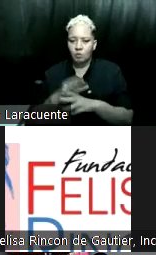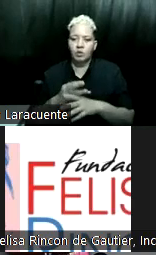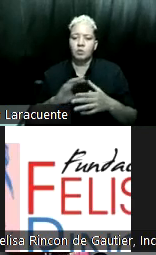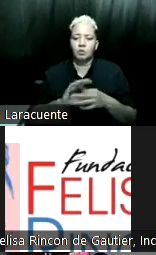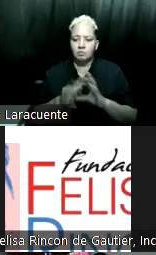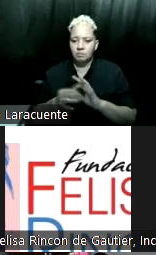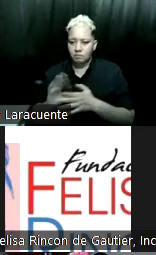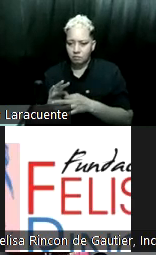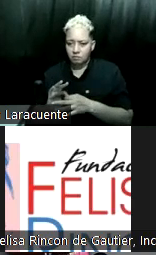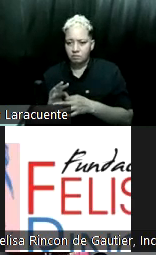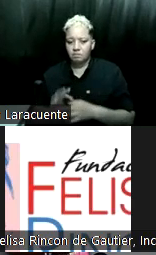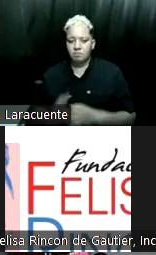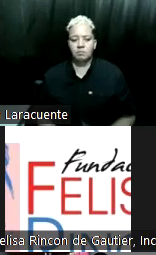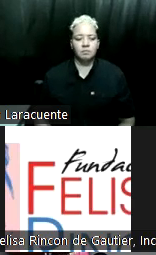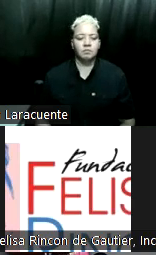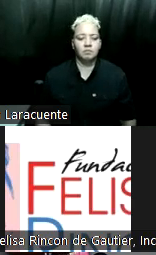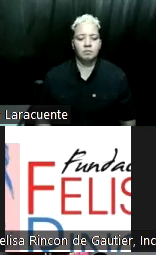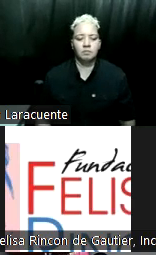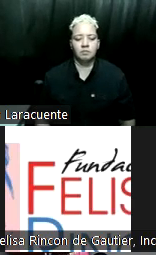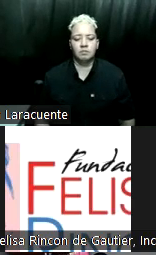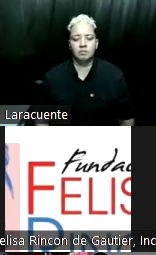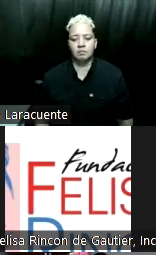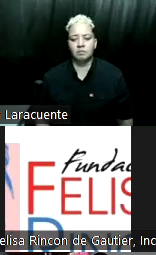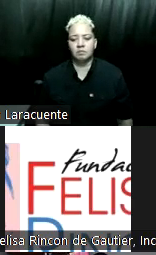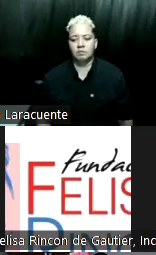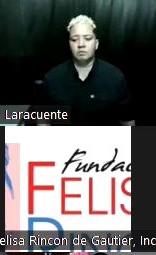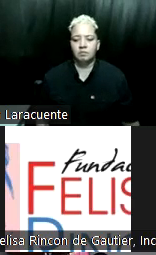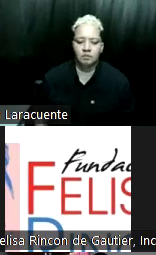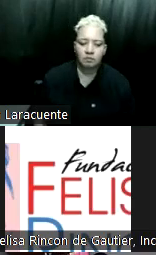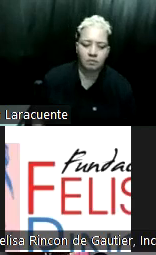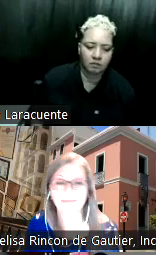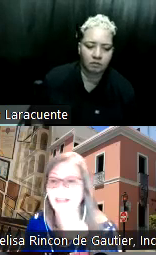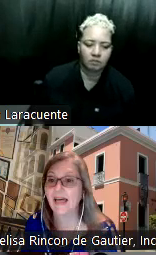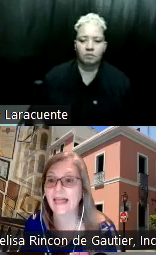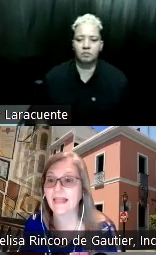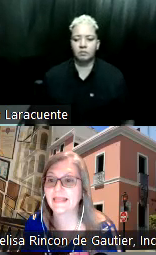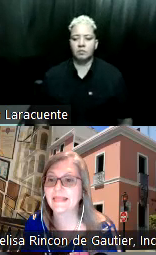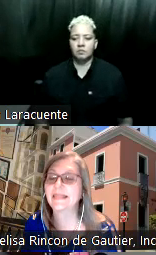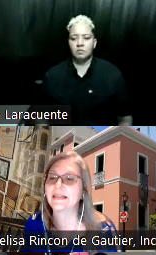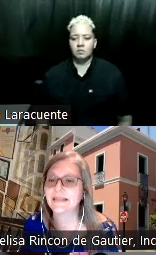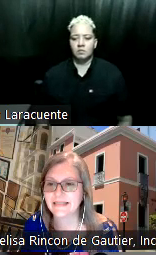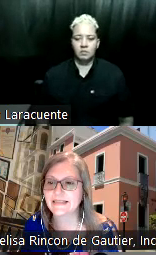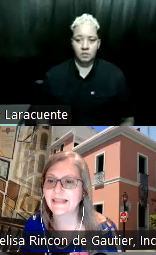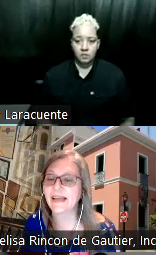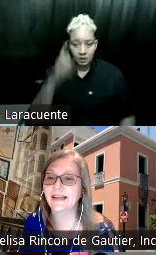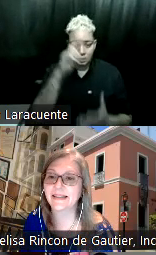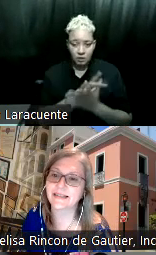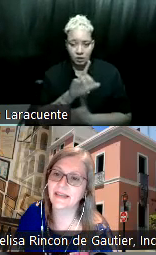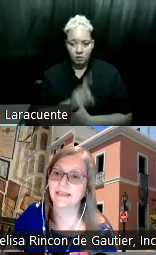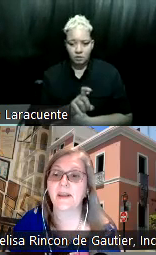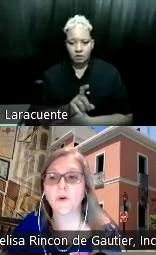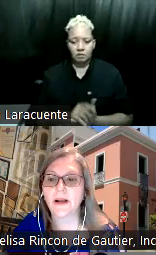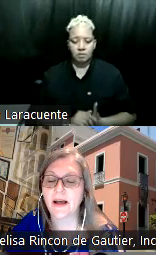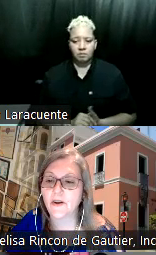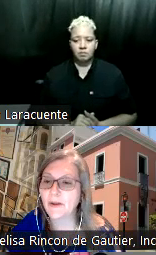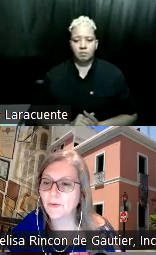olimpiadas. Me parece, Isla, que alguien preguntó, algún...